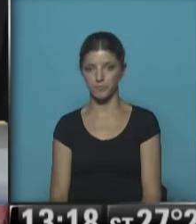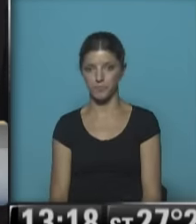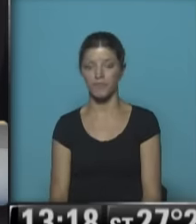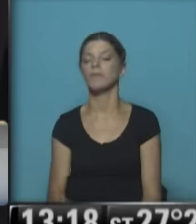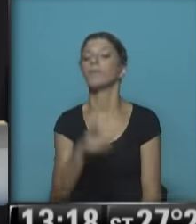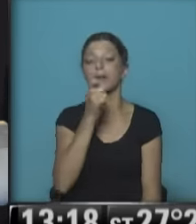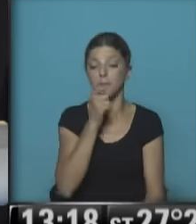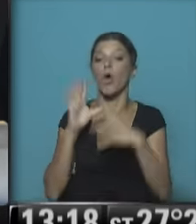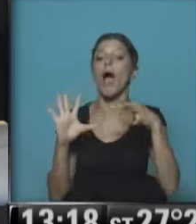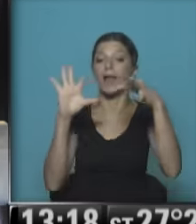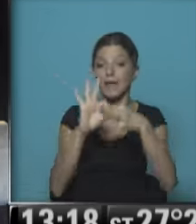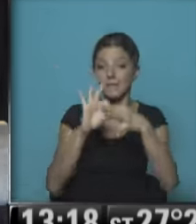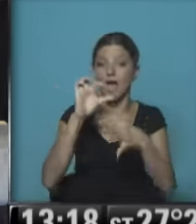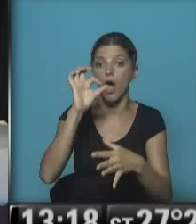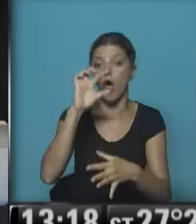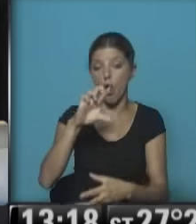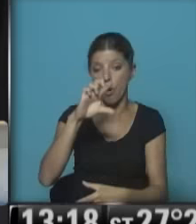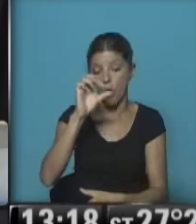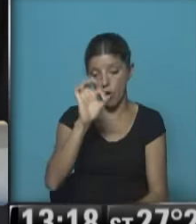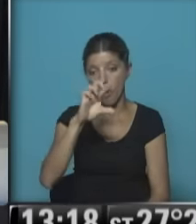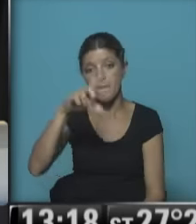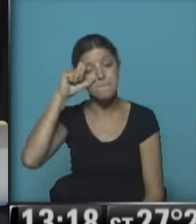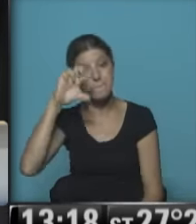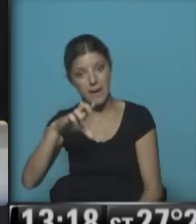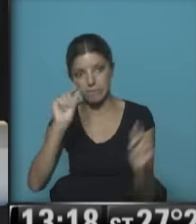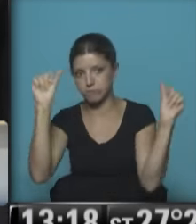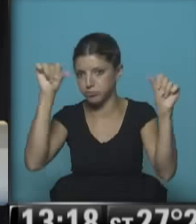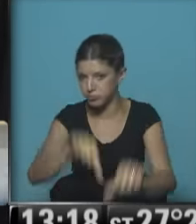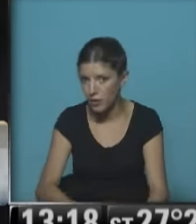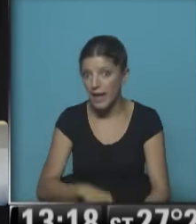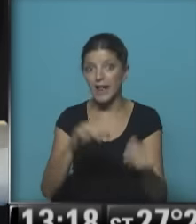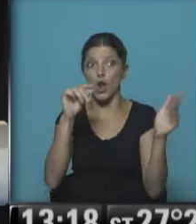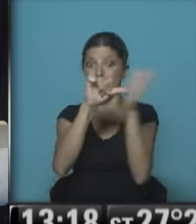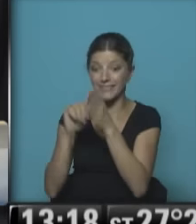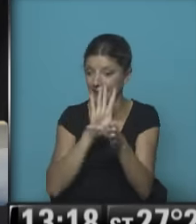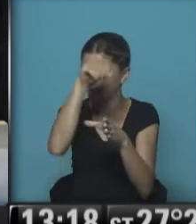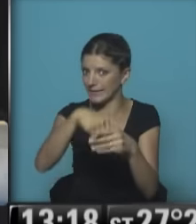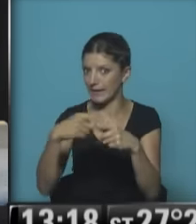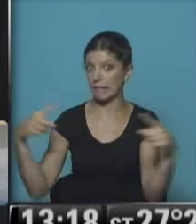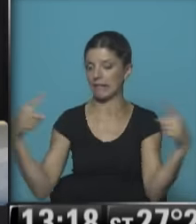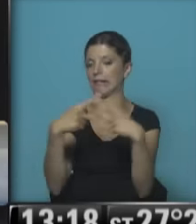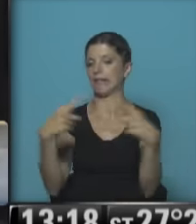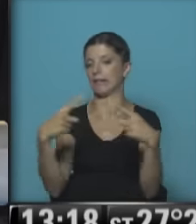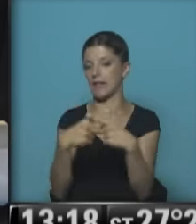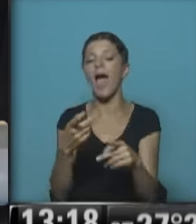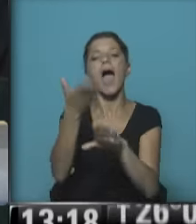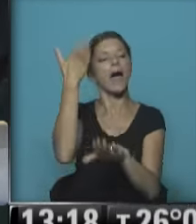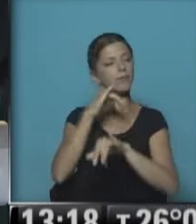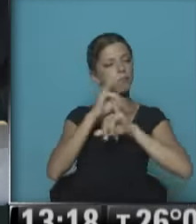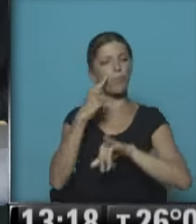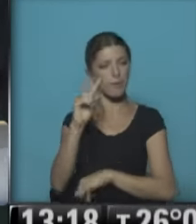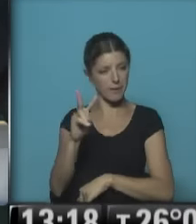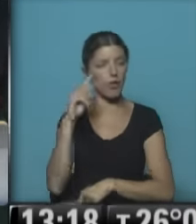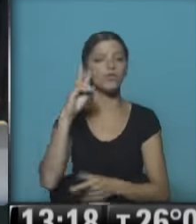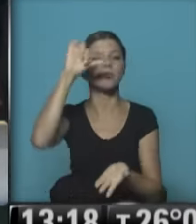como la alianza de la OPEP, aparecen enfrentamientos muy duros entre sí. Estábamos viendo en otro informe el tema de Irán, Arabia Saudita, que